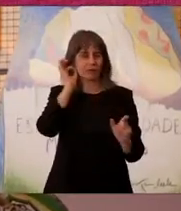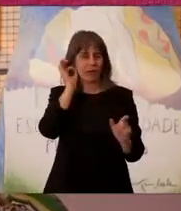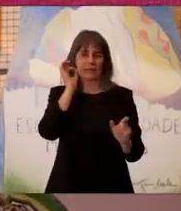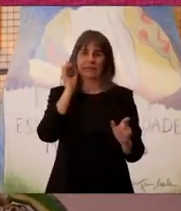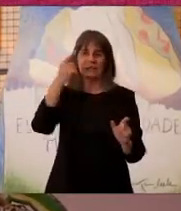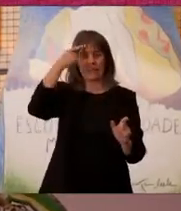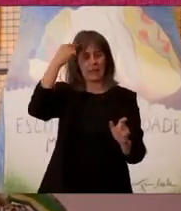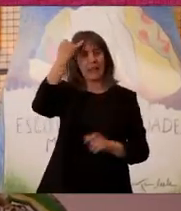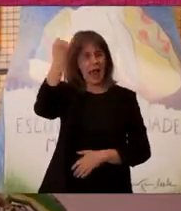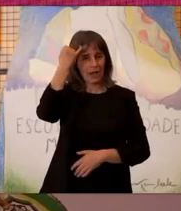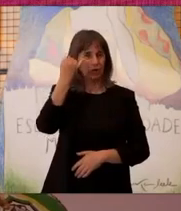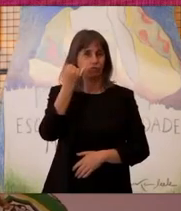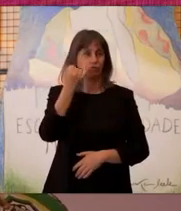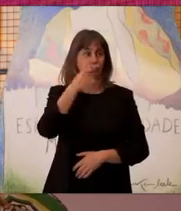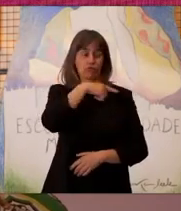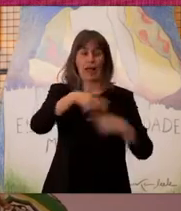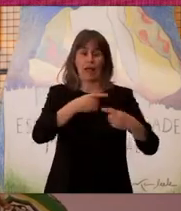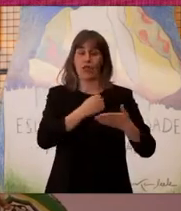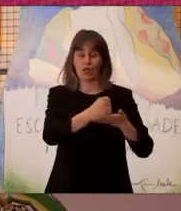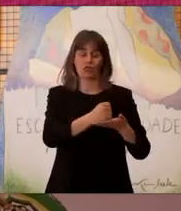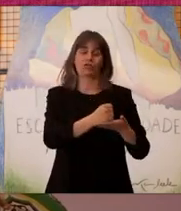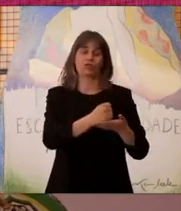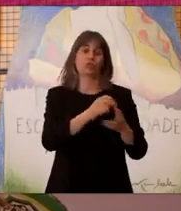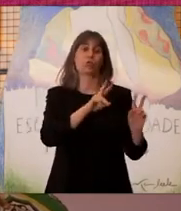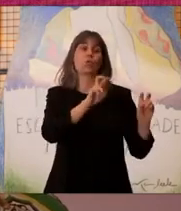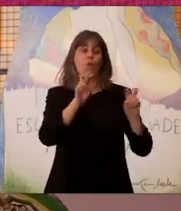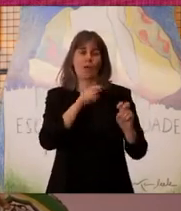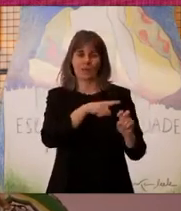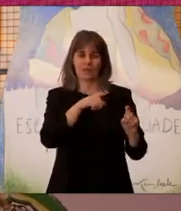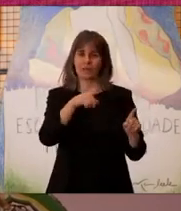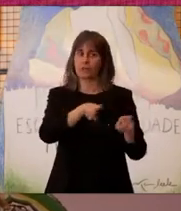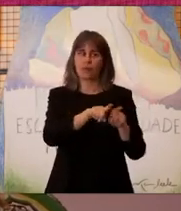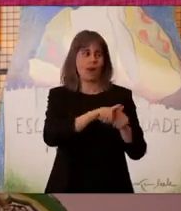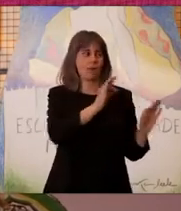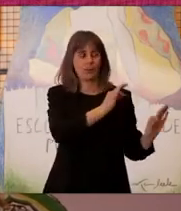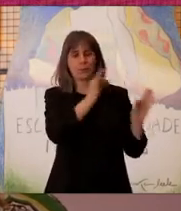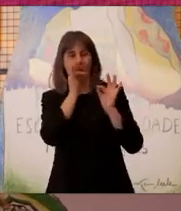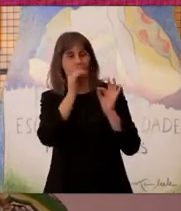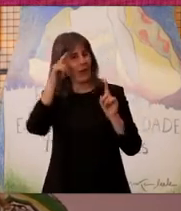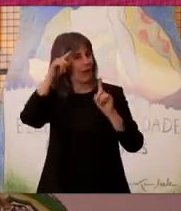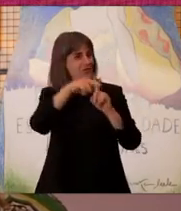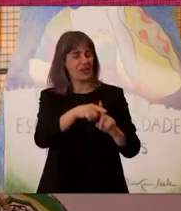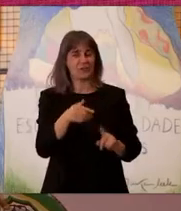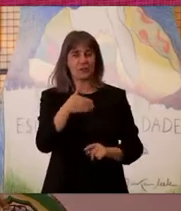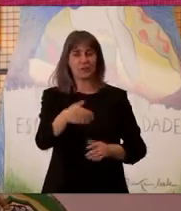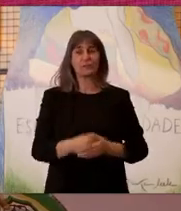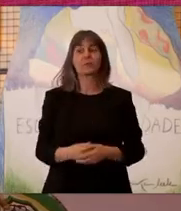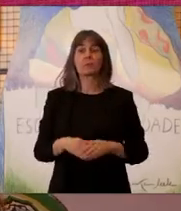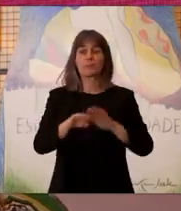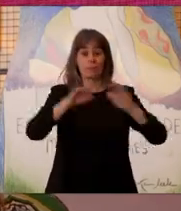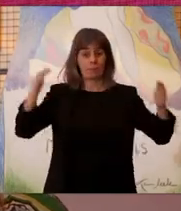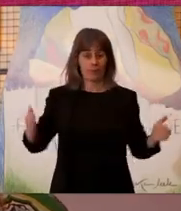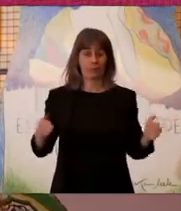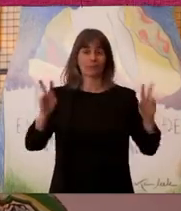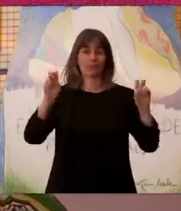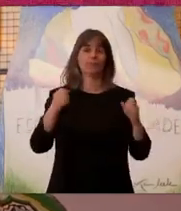ácidos todas una inspiración un referente para para futuro estamos en esta mesa sobre